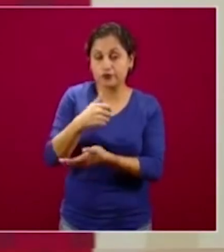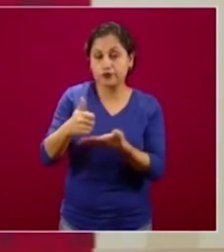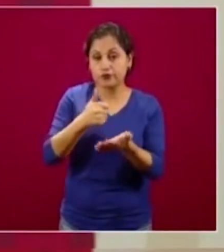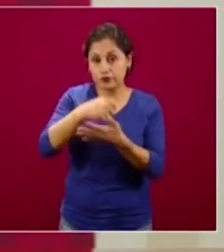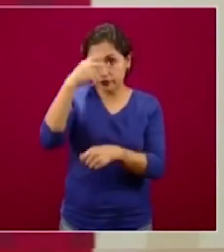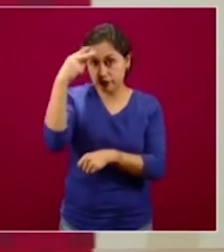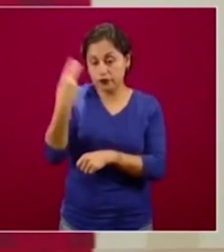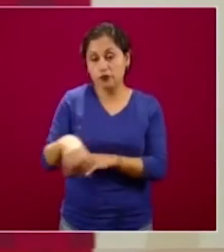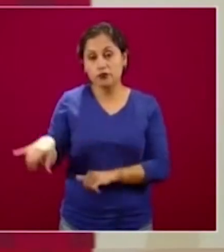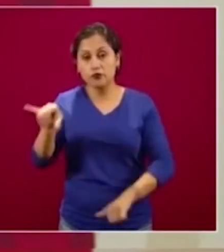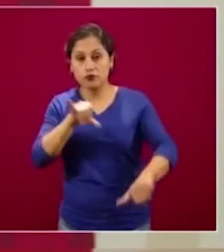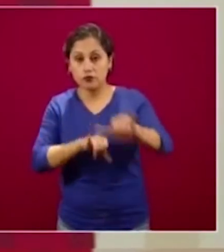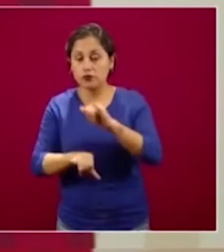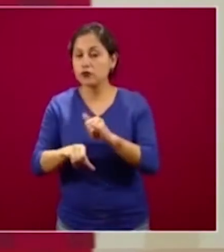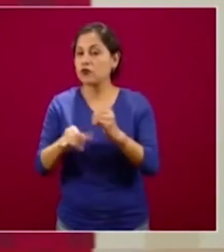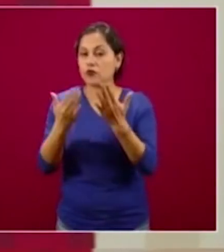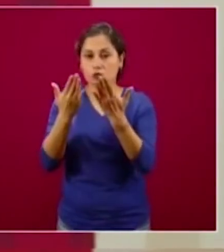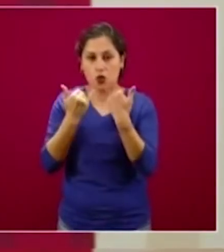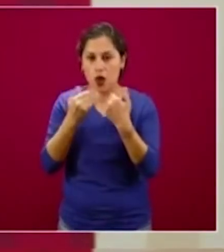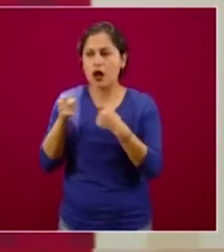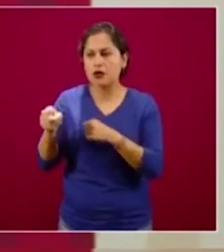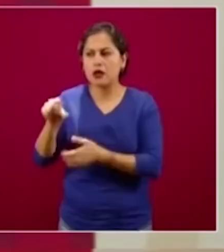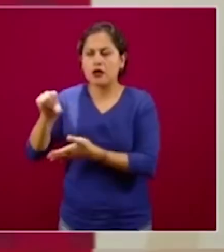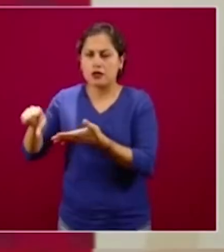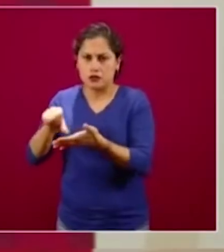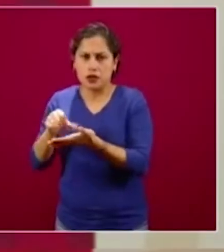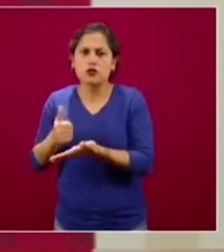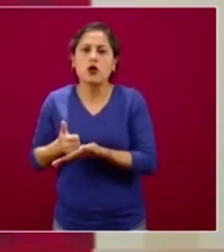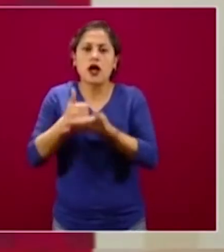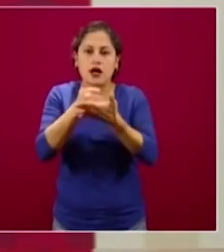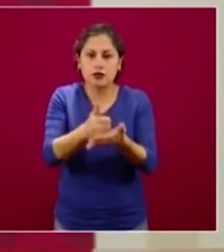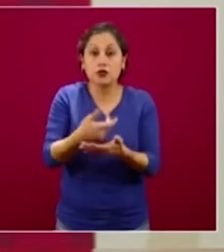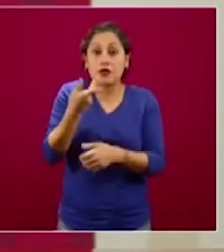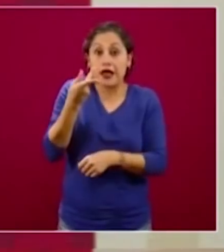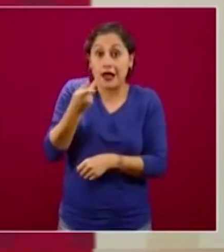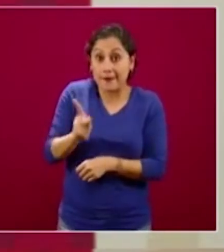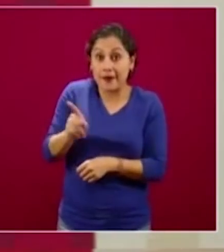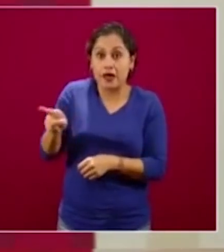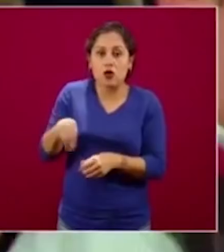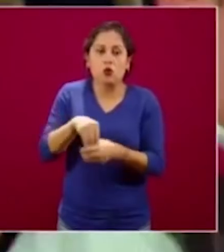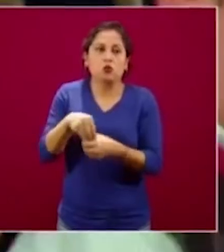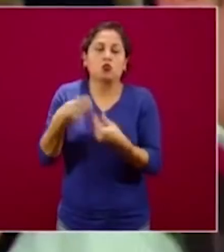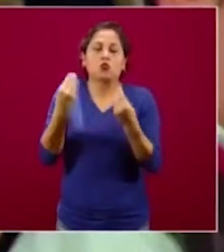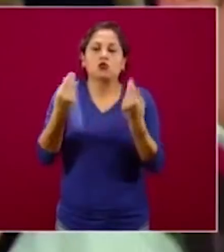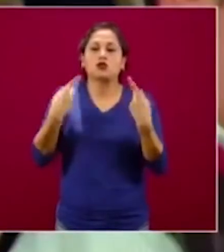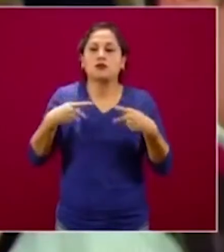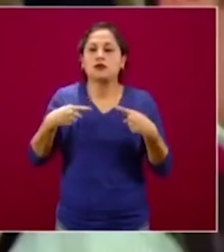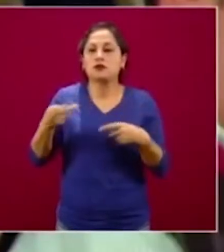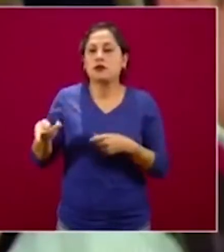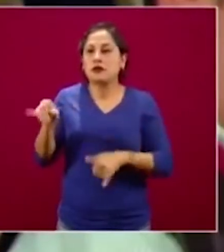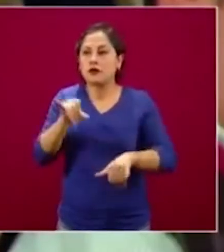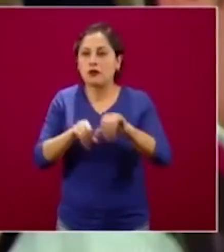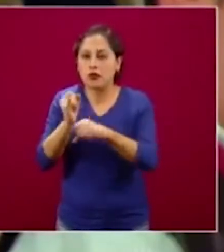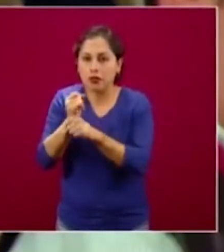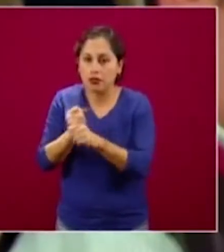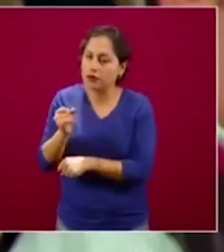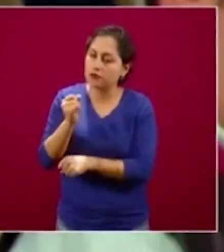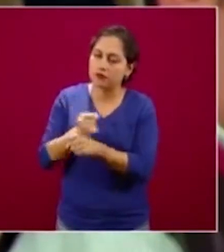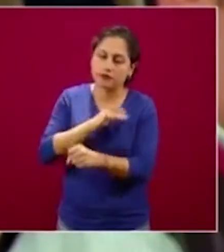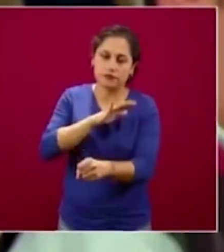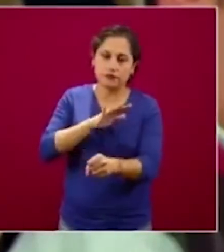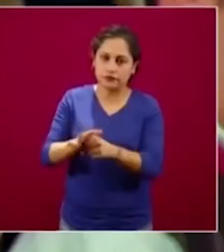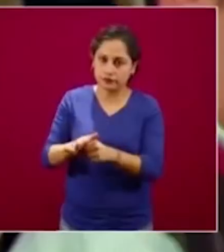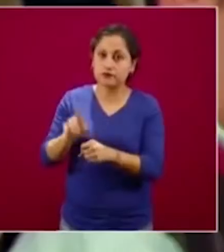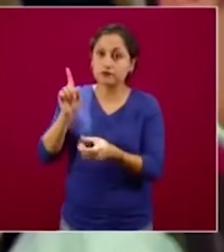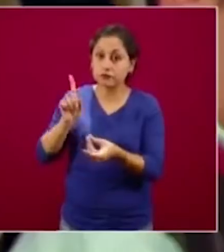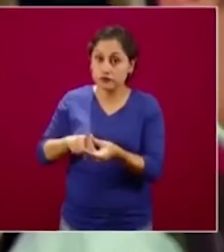que auxilia a esas funciones, pero no tiene desde luego la capacidad para hacer tantas pruebas. Entonces, las que se han hecho, la gran mayoría se hacen